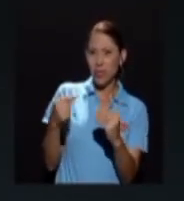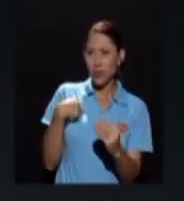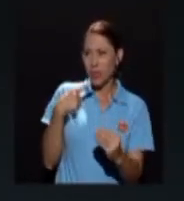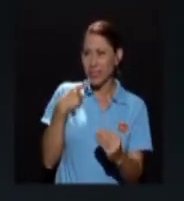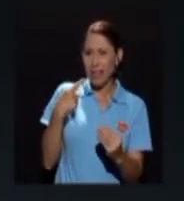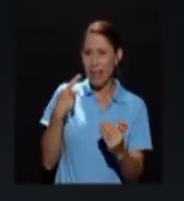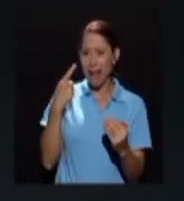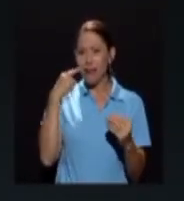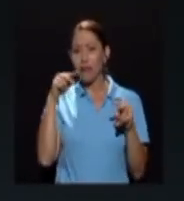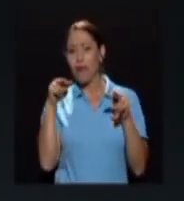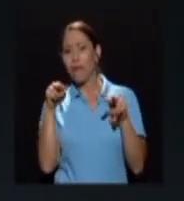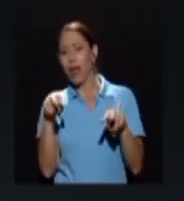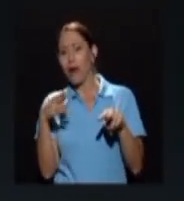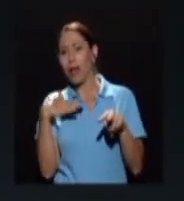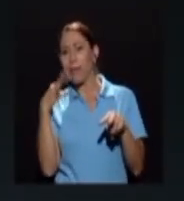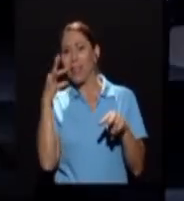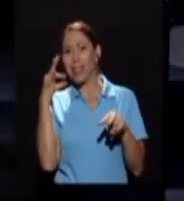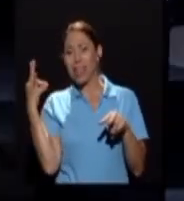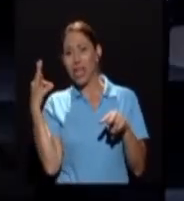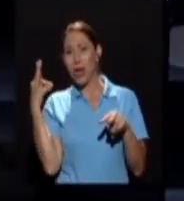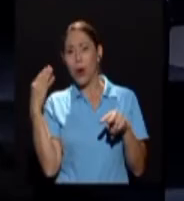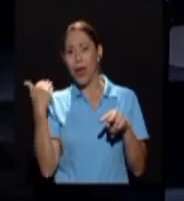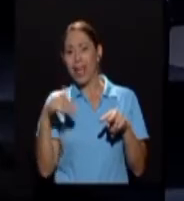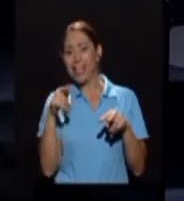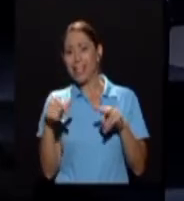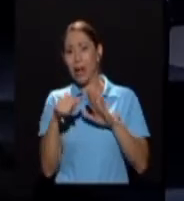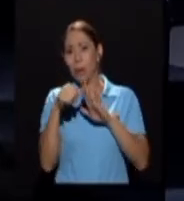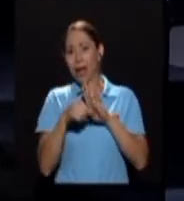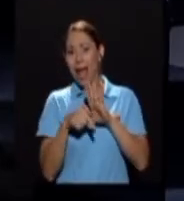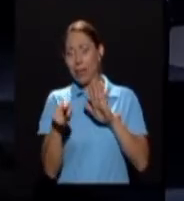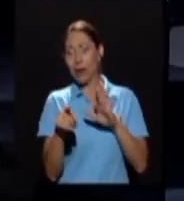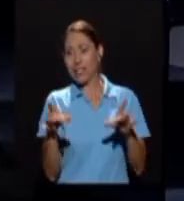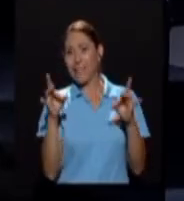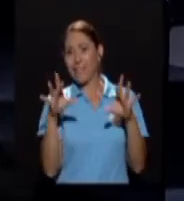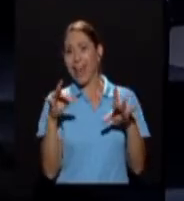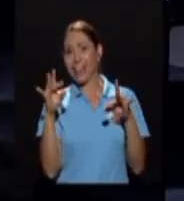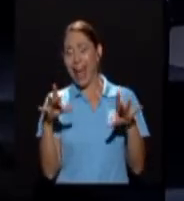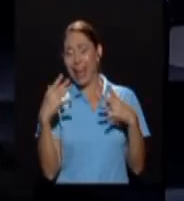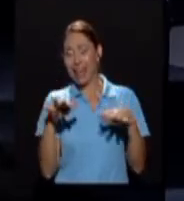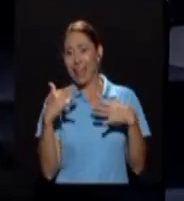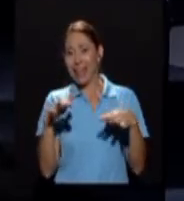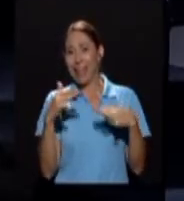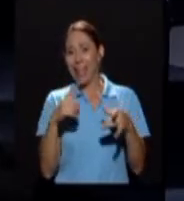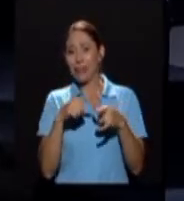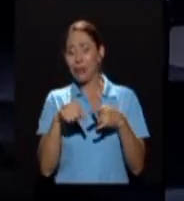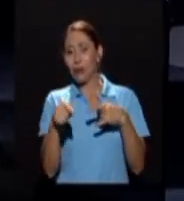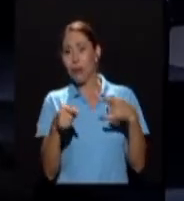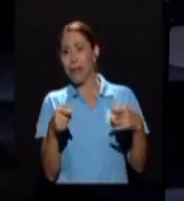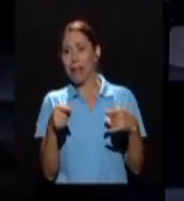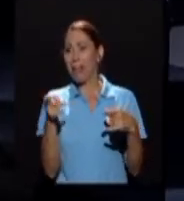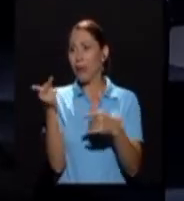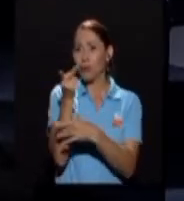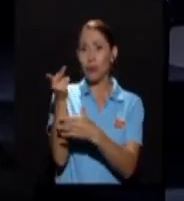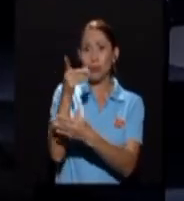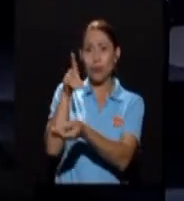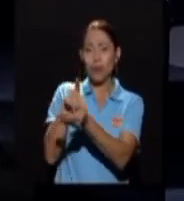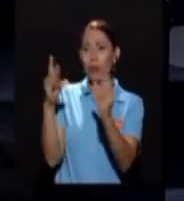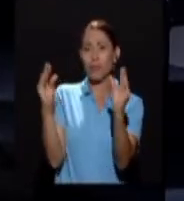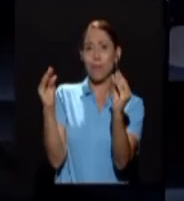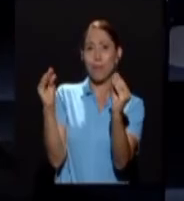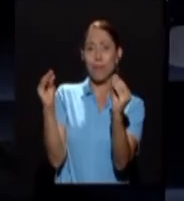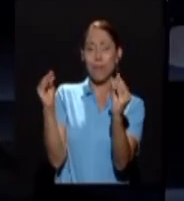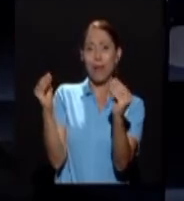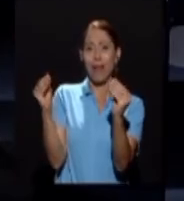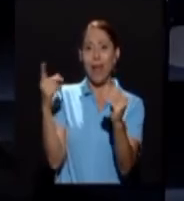tío está fatal, ¿verdad? Que la sonda esa que le van a poner y no entraba. Bueno, para mi